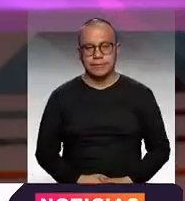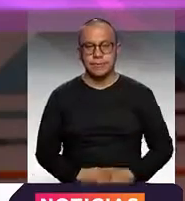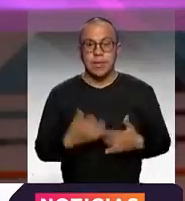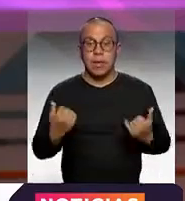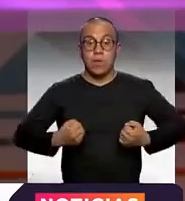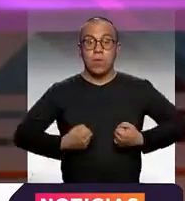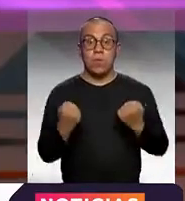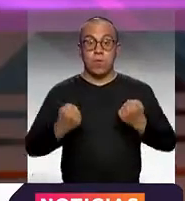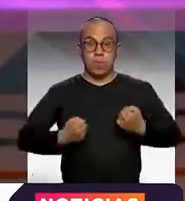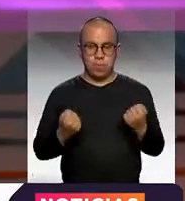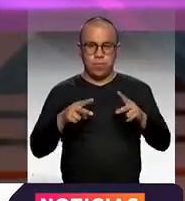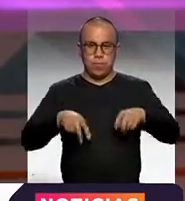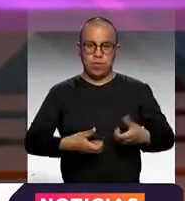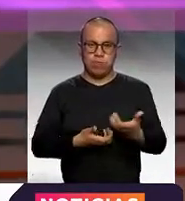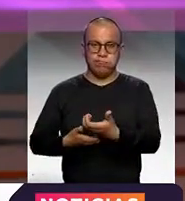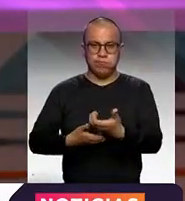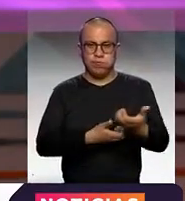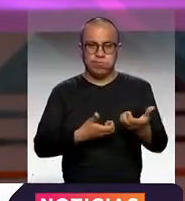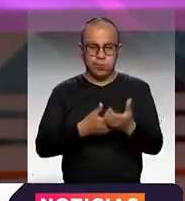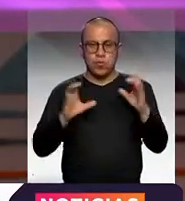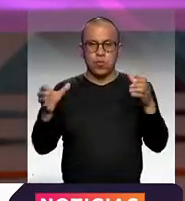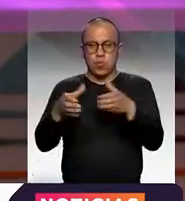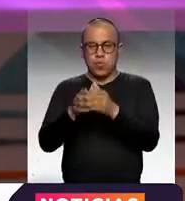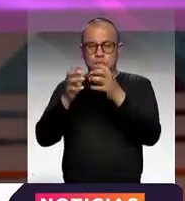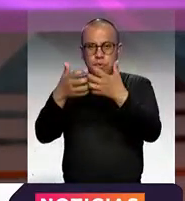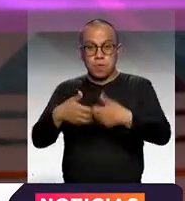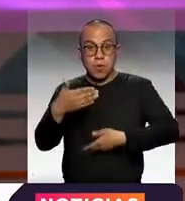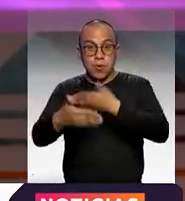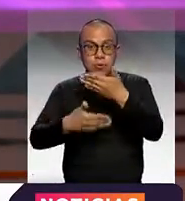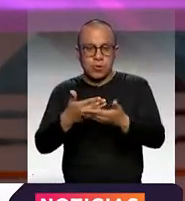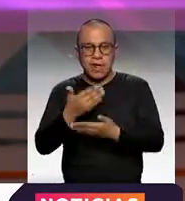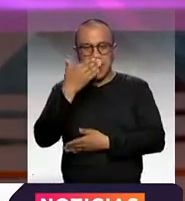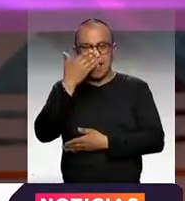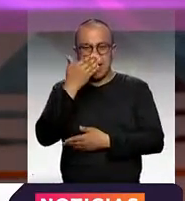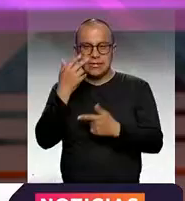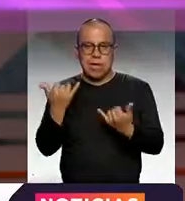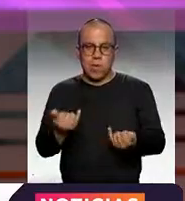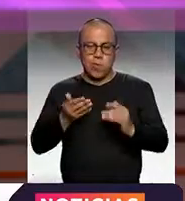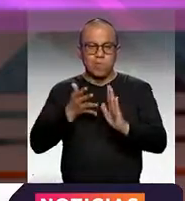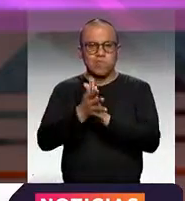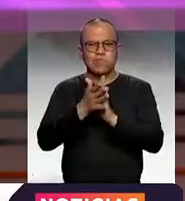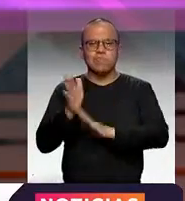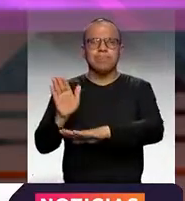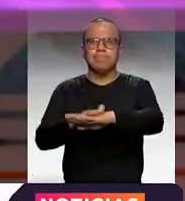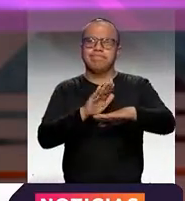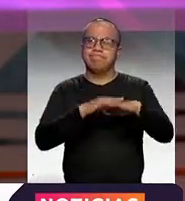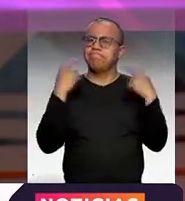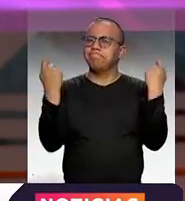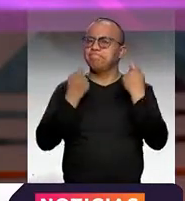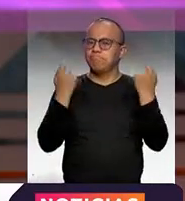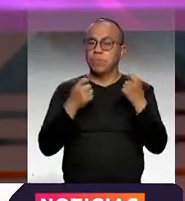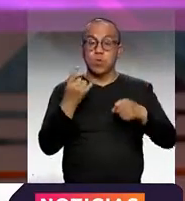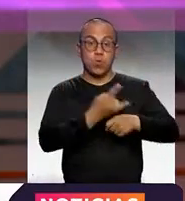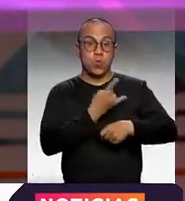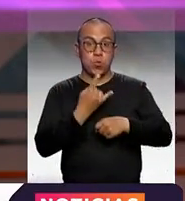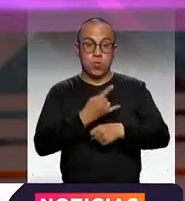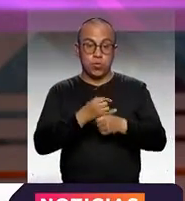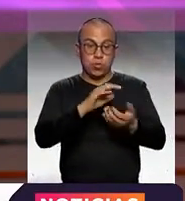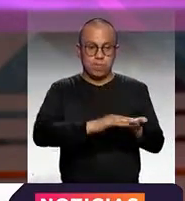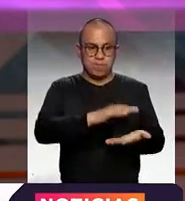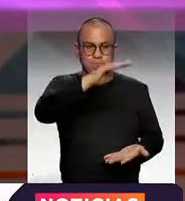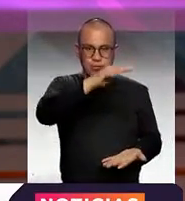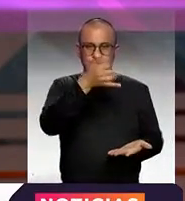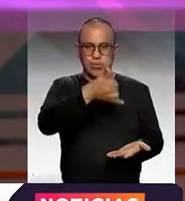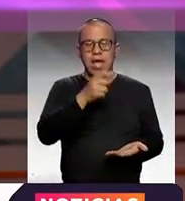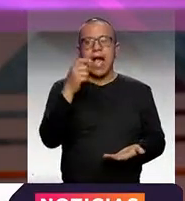Bomberos Bogotá y la Cámara de Gases Industriales y Medicinales de la ANDI lanzaron una campaña para promover el buen uso de cilindros de